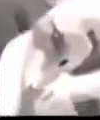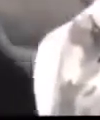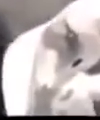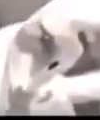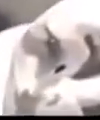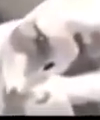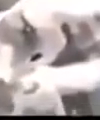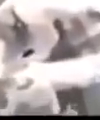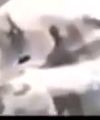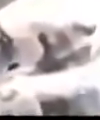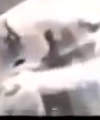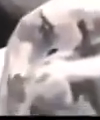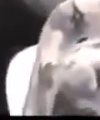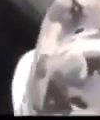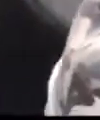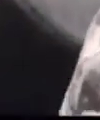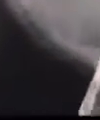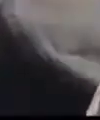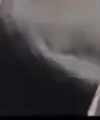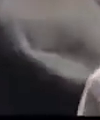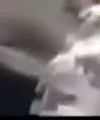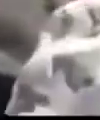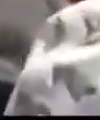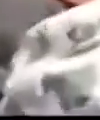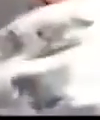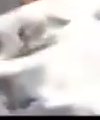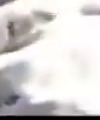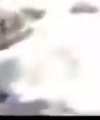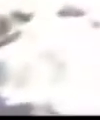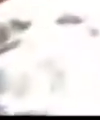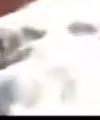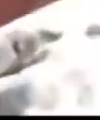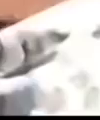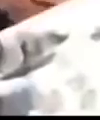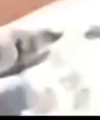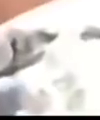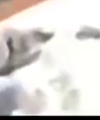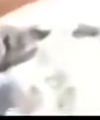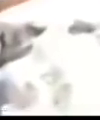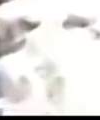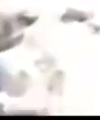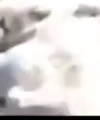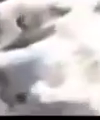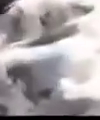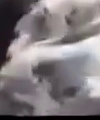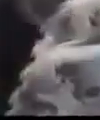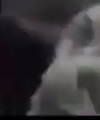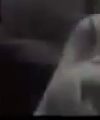La otra televisión.